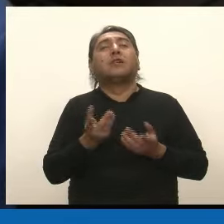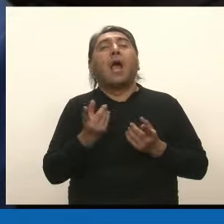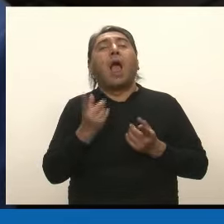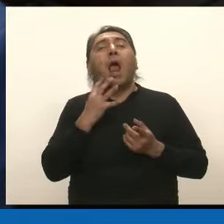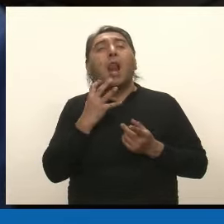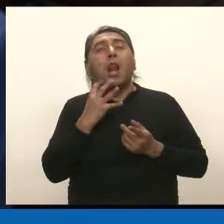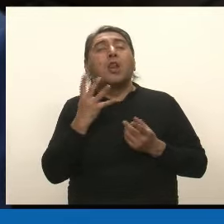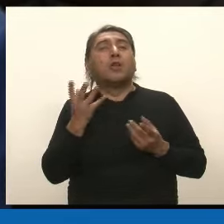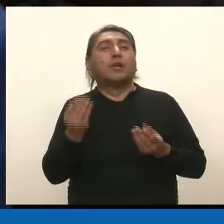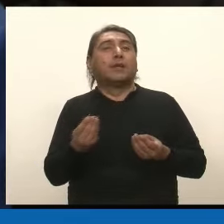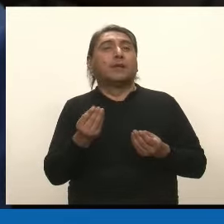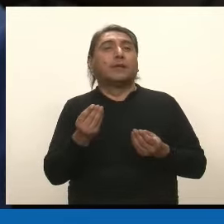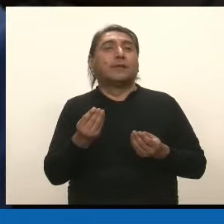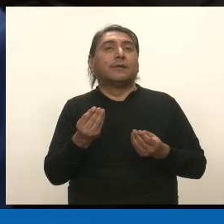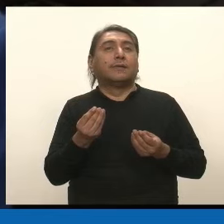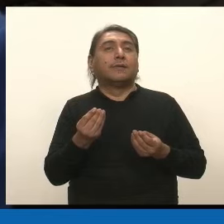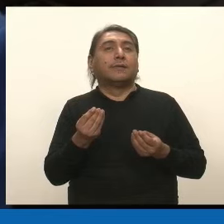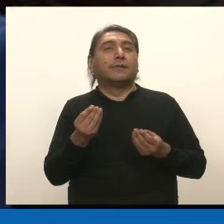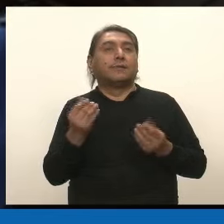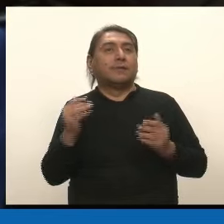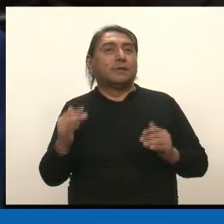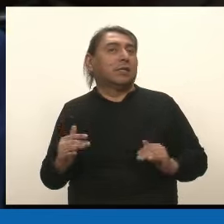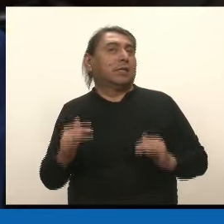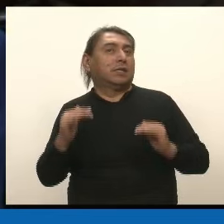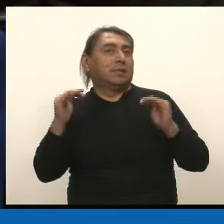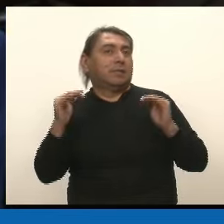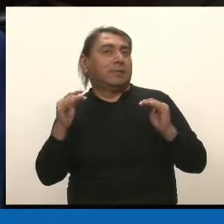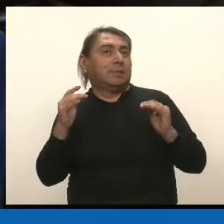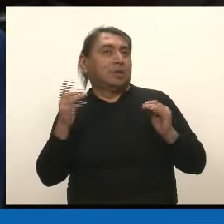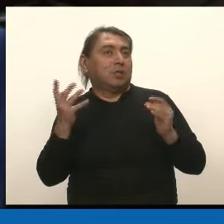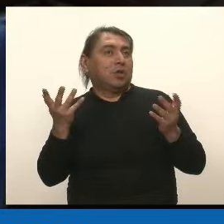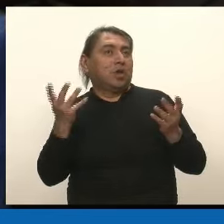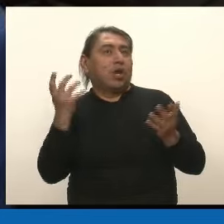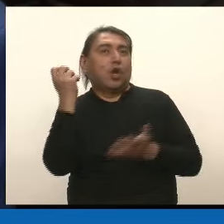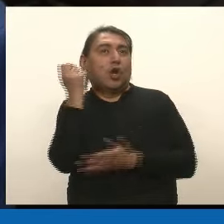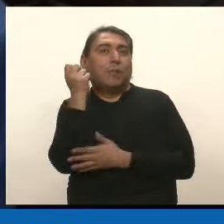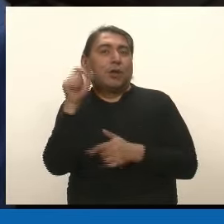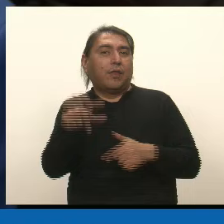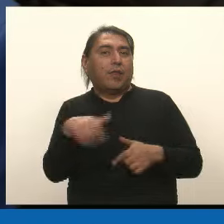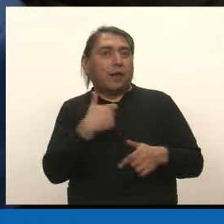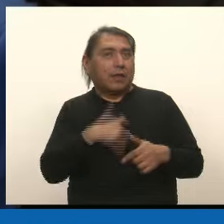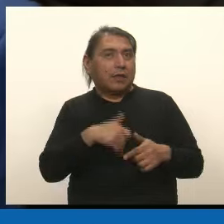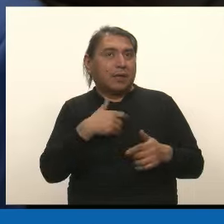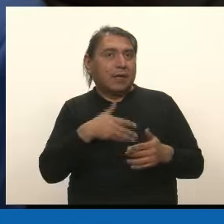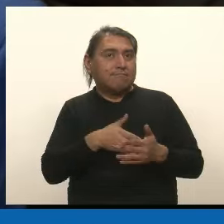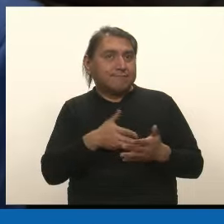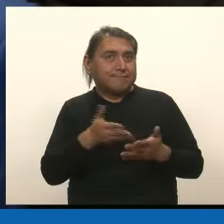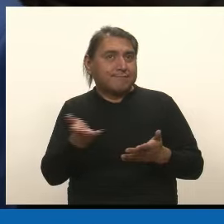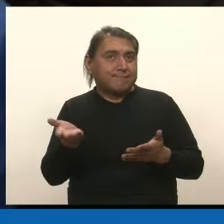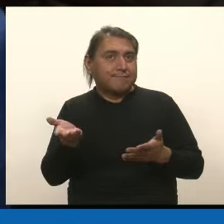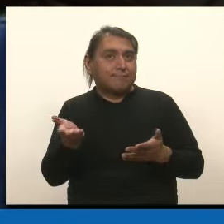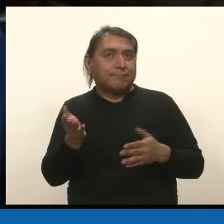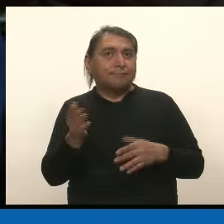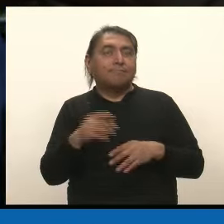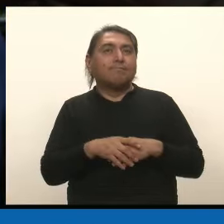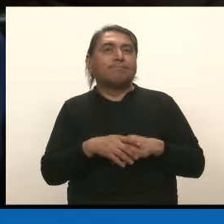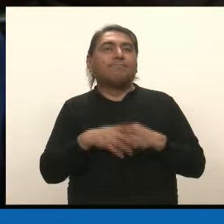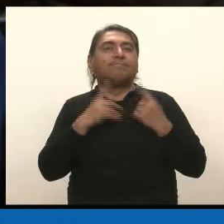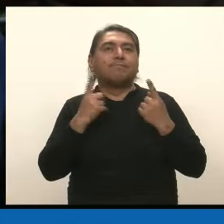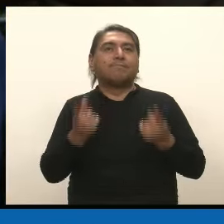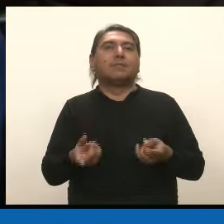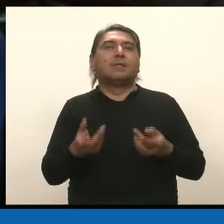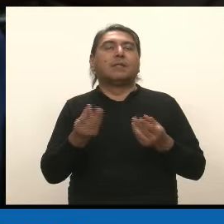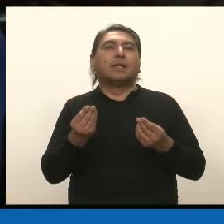que imposibilita el crecimiento económico de este país con lo